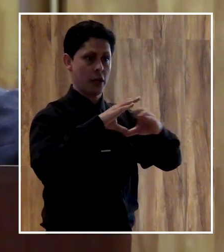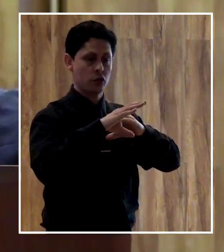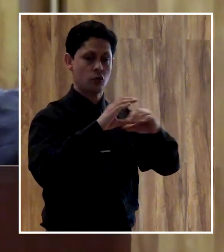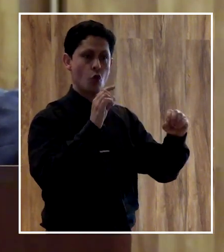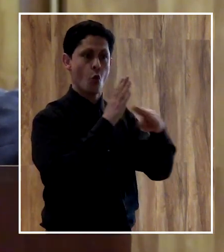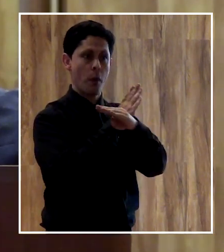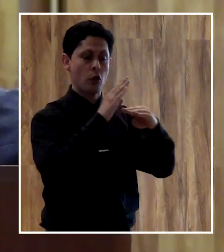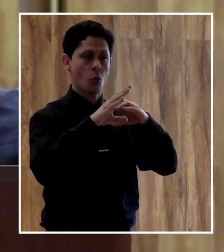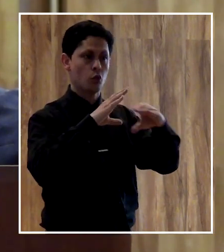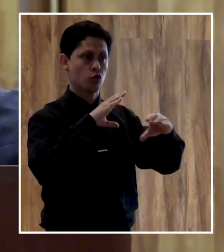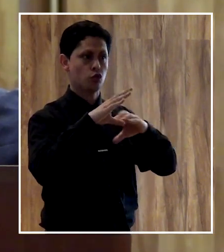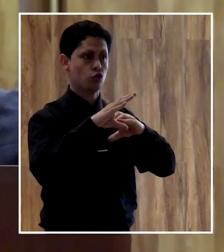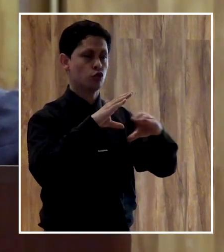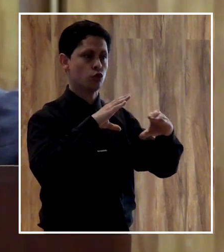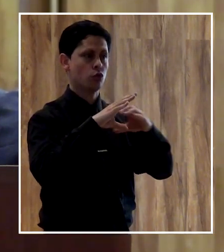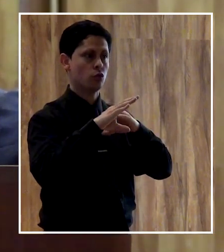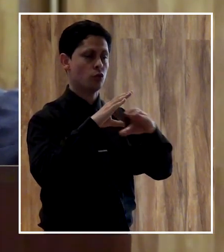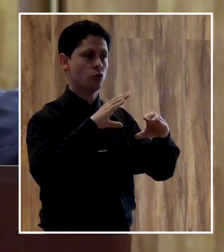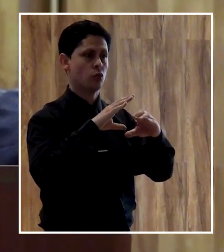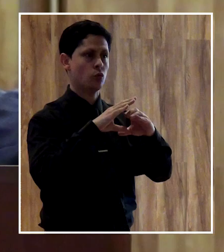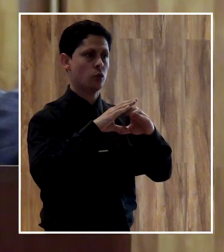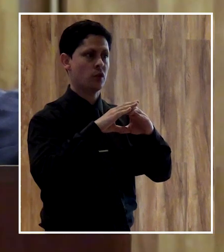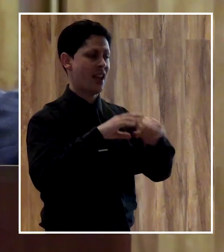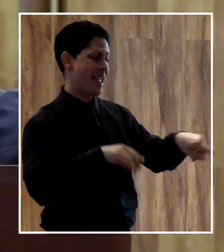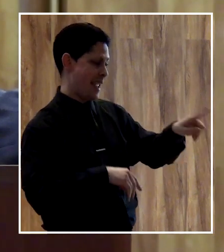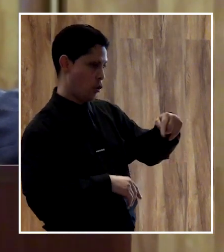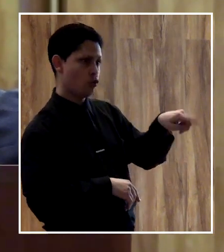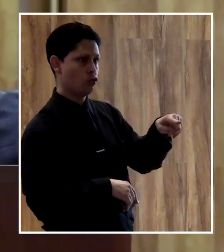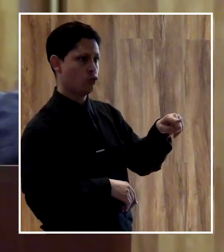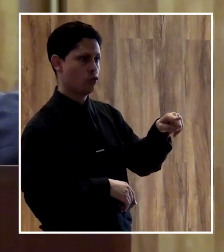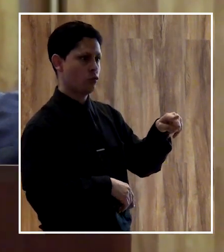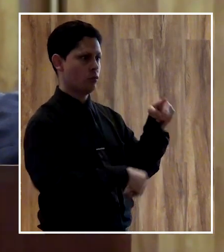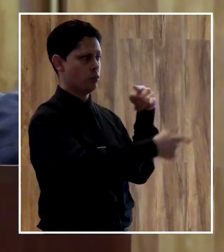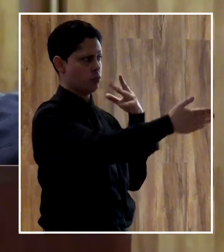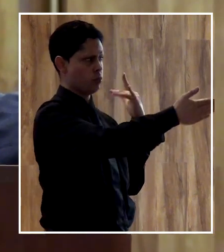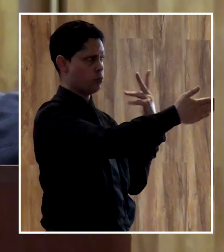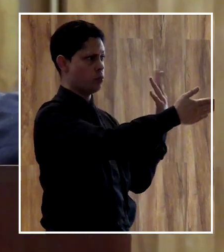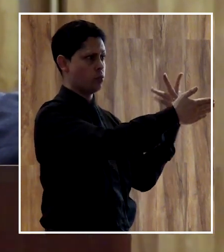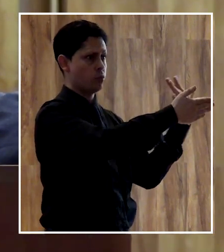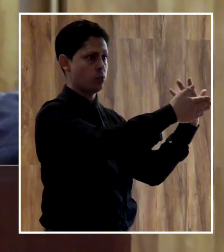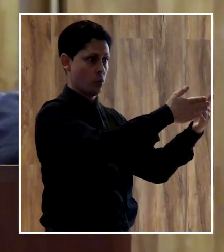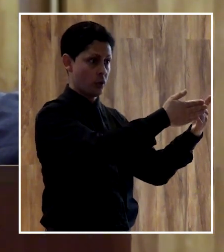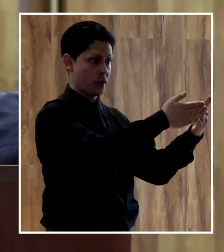comunicación que son hijos de la educación pública.